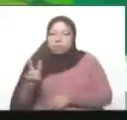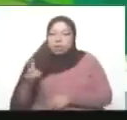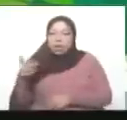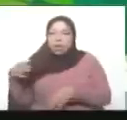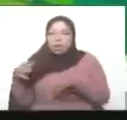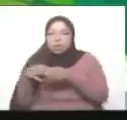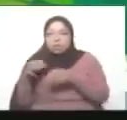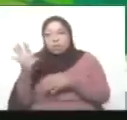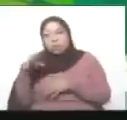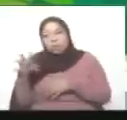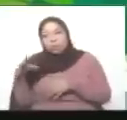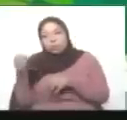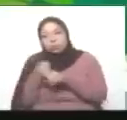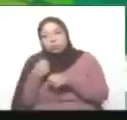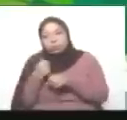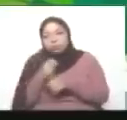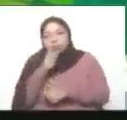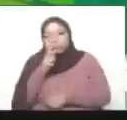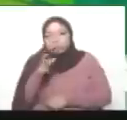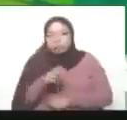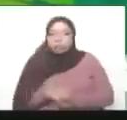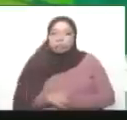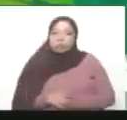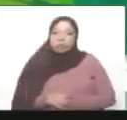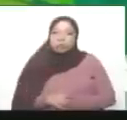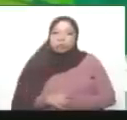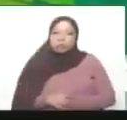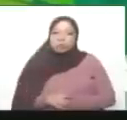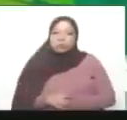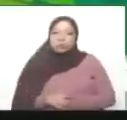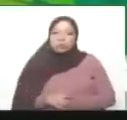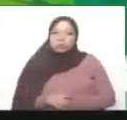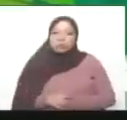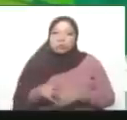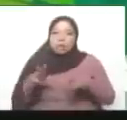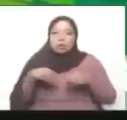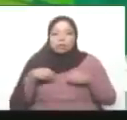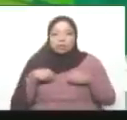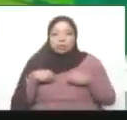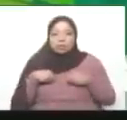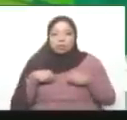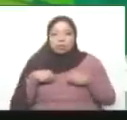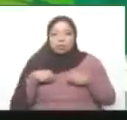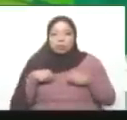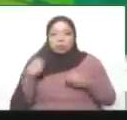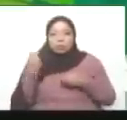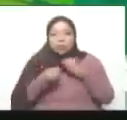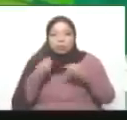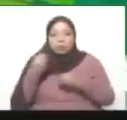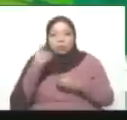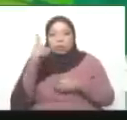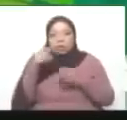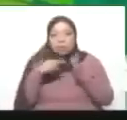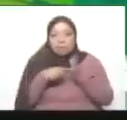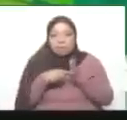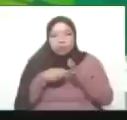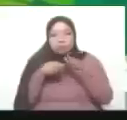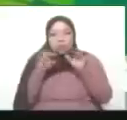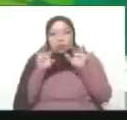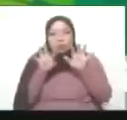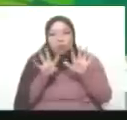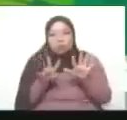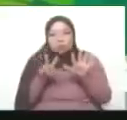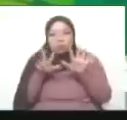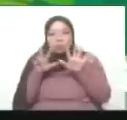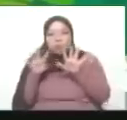británica es nulo e irrito quiere decir que el Reino Unido acepta que el laudo arbitral de 1899 no